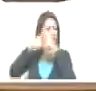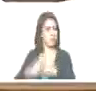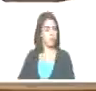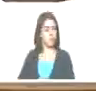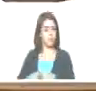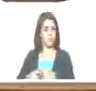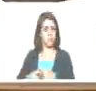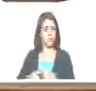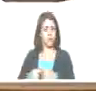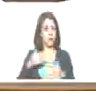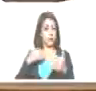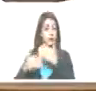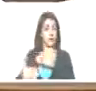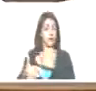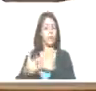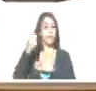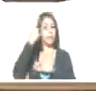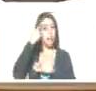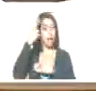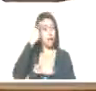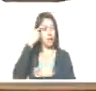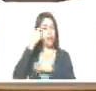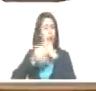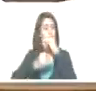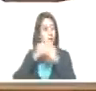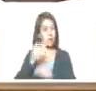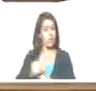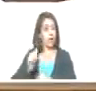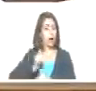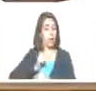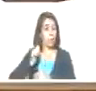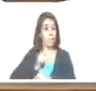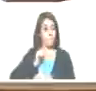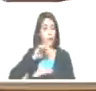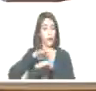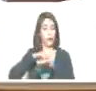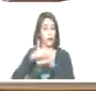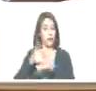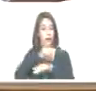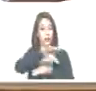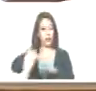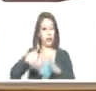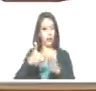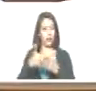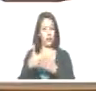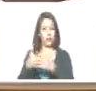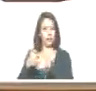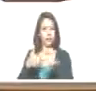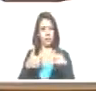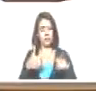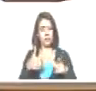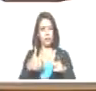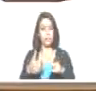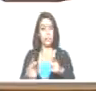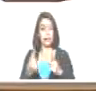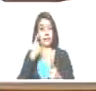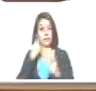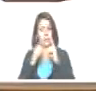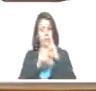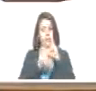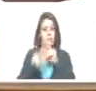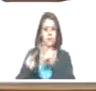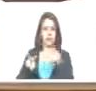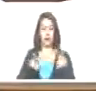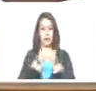más allá de que sabíamos que iban a tratar de aprovecharse de todo lo que estaba apareciendo. Pero